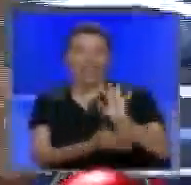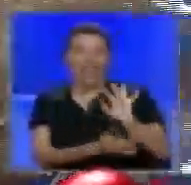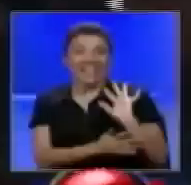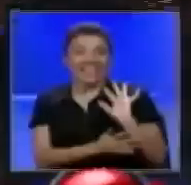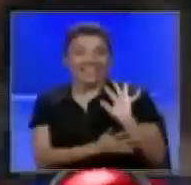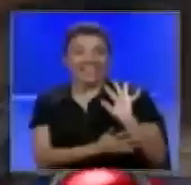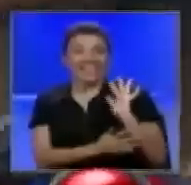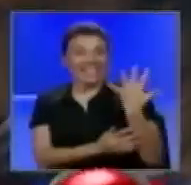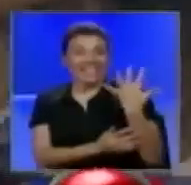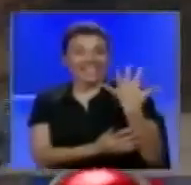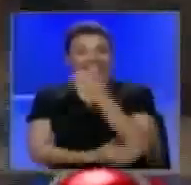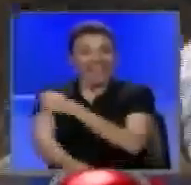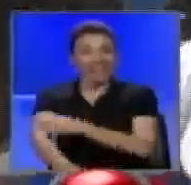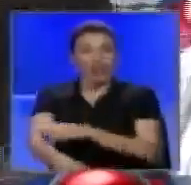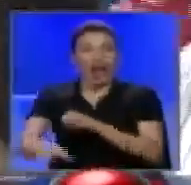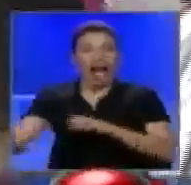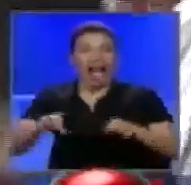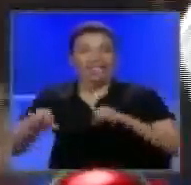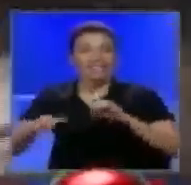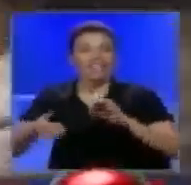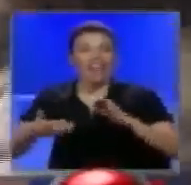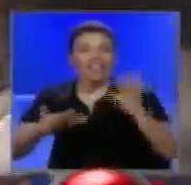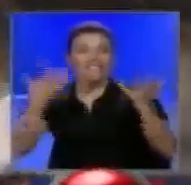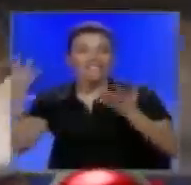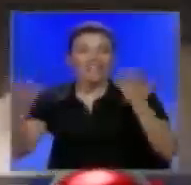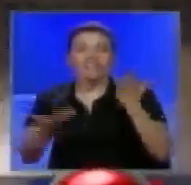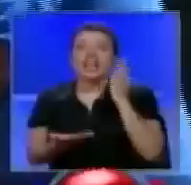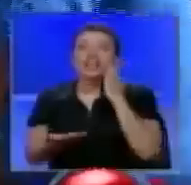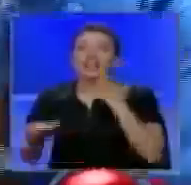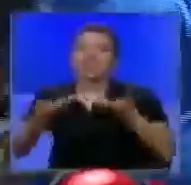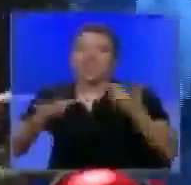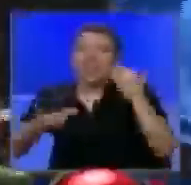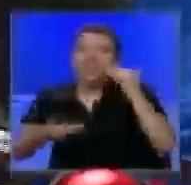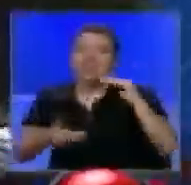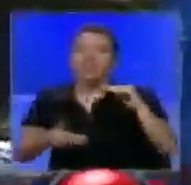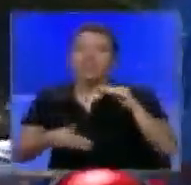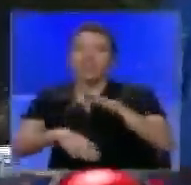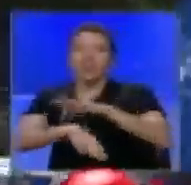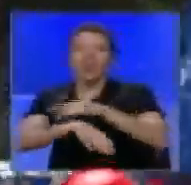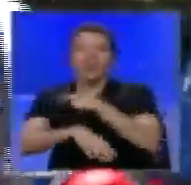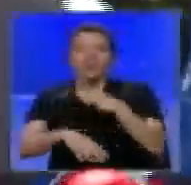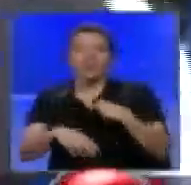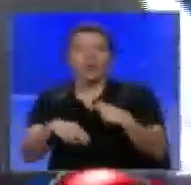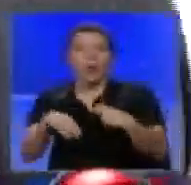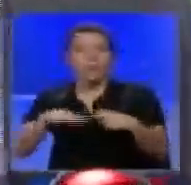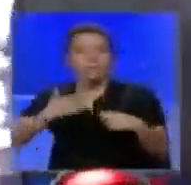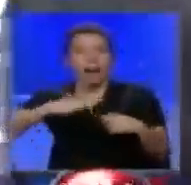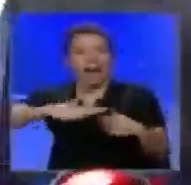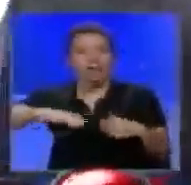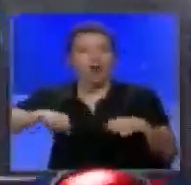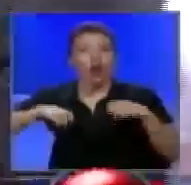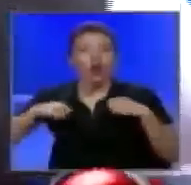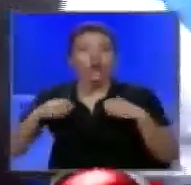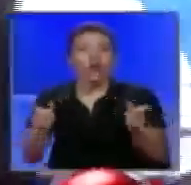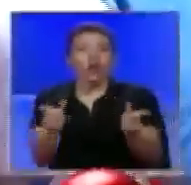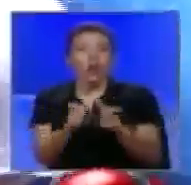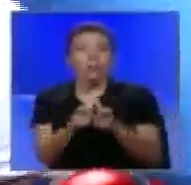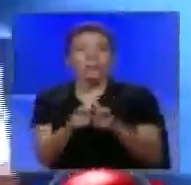región iniciando sus actividades festivaleras de manera solidaria con niños del Sanatorio Marítimo y jóvenes de un comité de